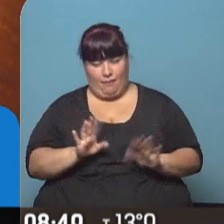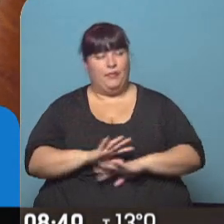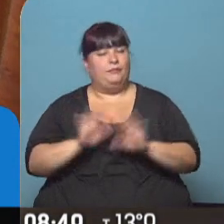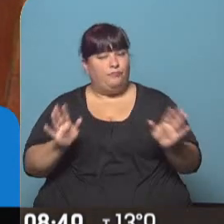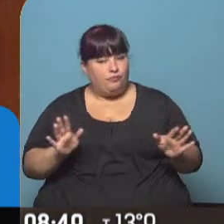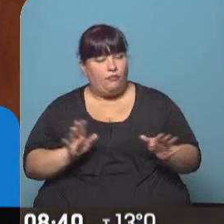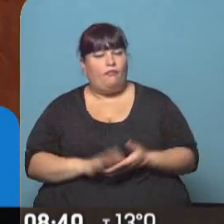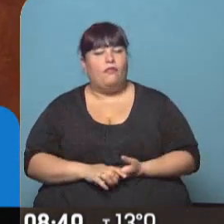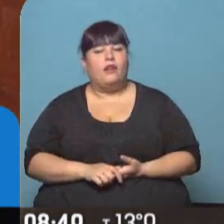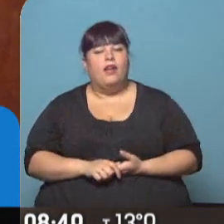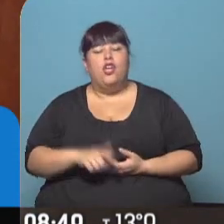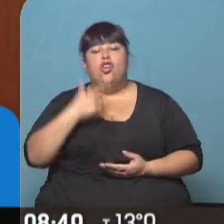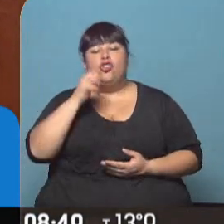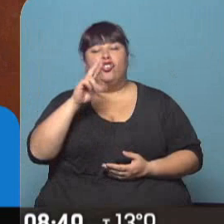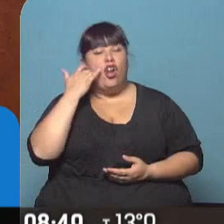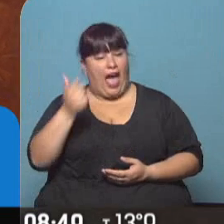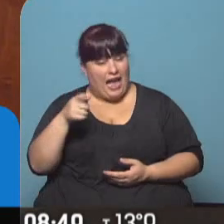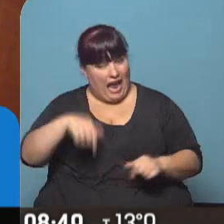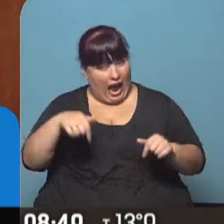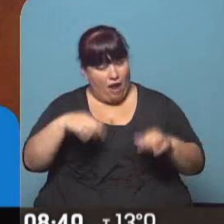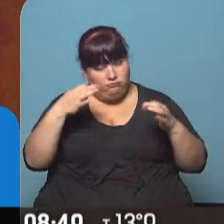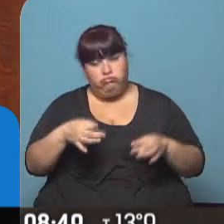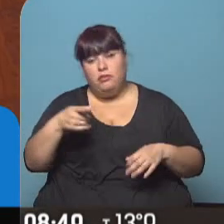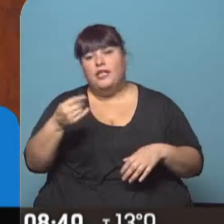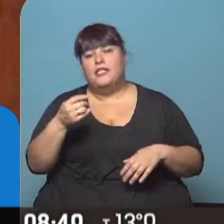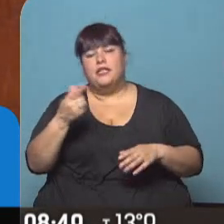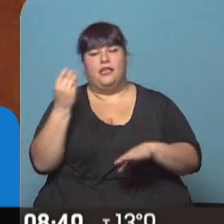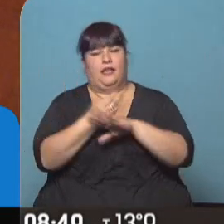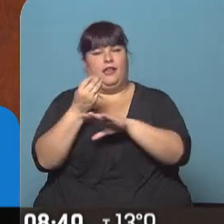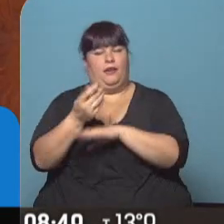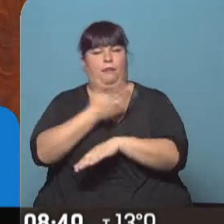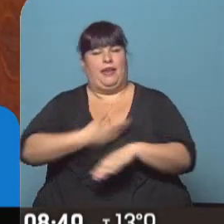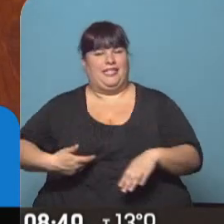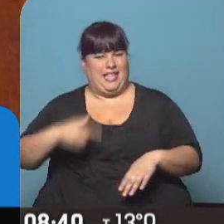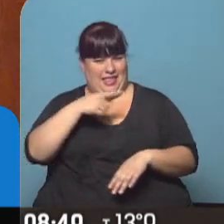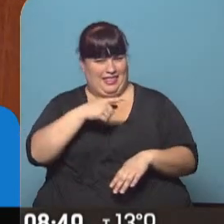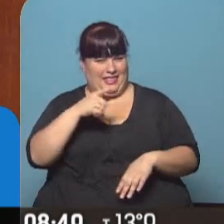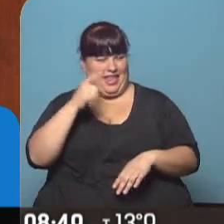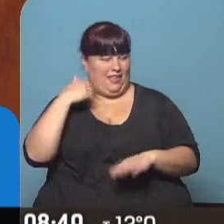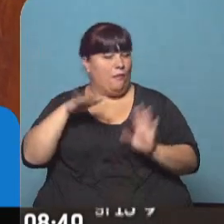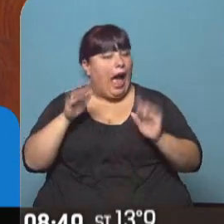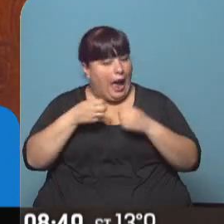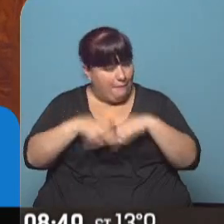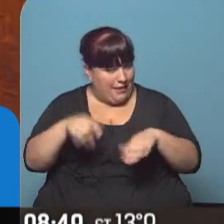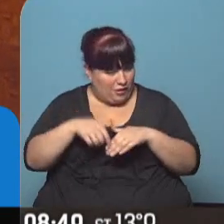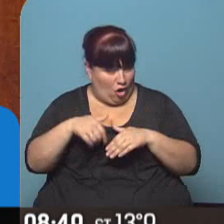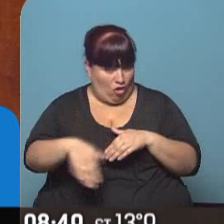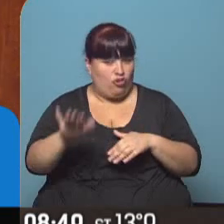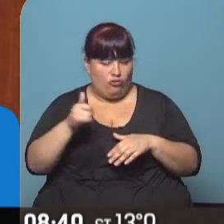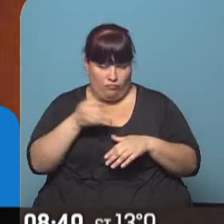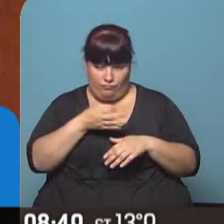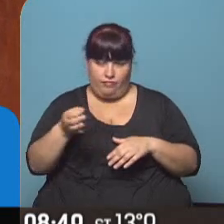Entonces, Soraya Santa María ahora mismo en realidad lo que tiene son las funciones del presidente de la Generalitat. A partir de hoy. A partir de